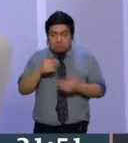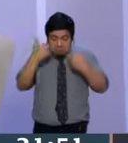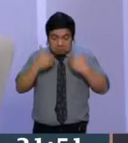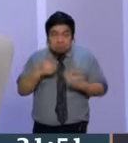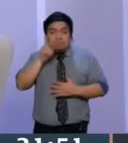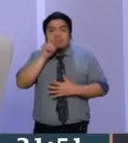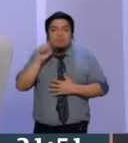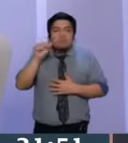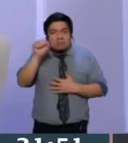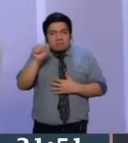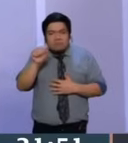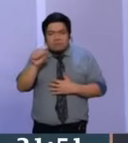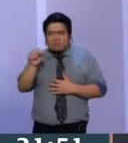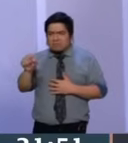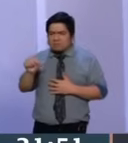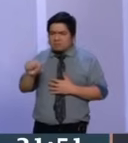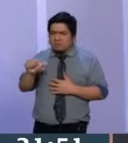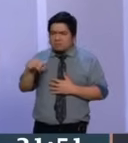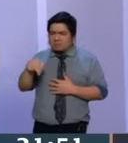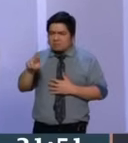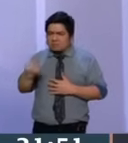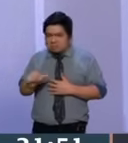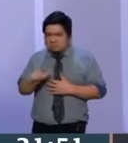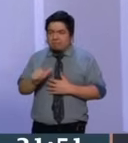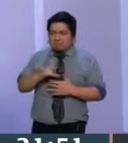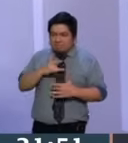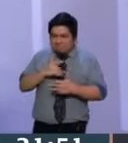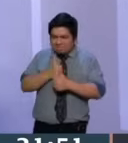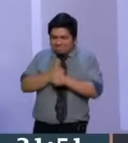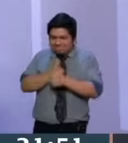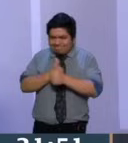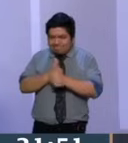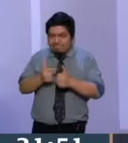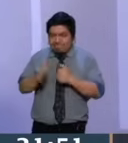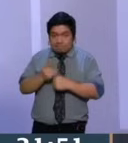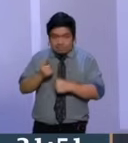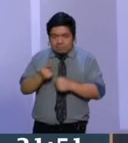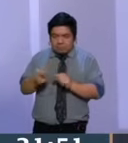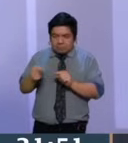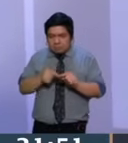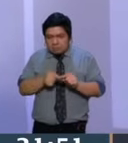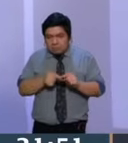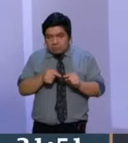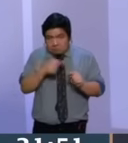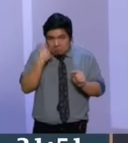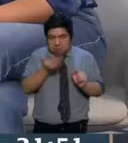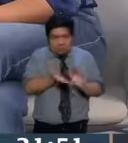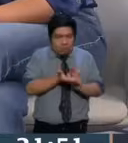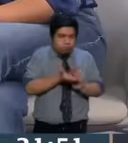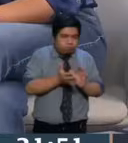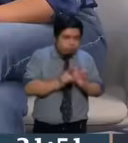feminista, la llegada de Sandra me presentó muchos retos. Ok. Me presentó muchos retos porque por un lado quieres construir del